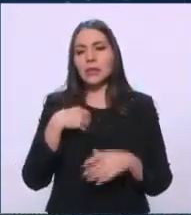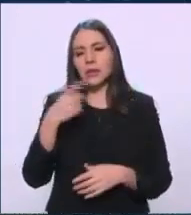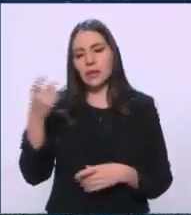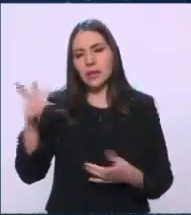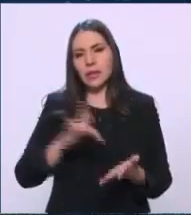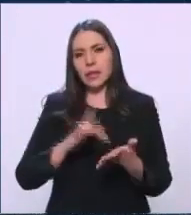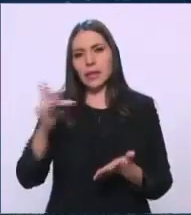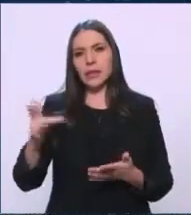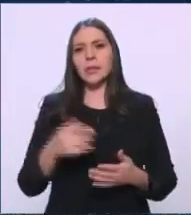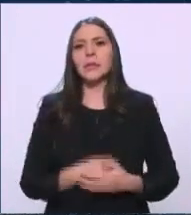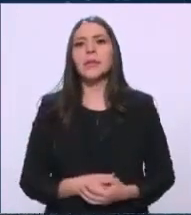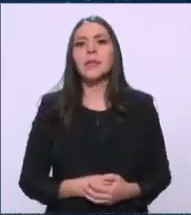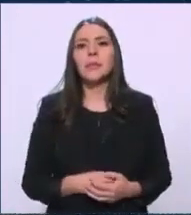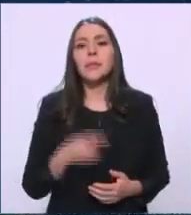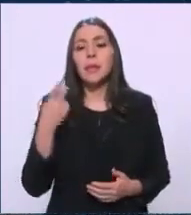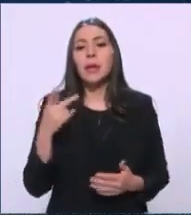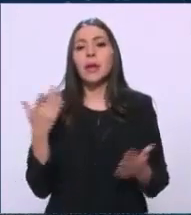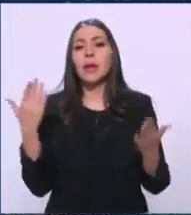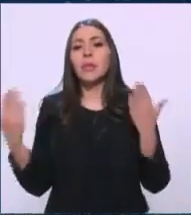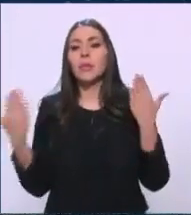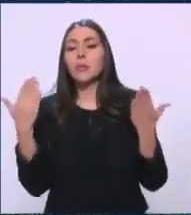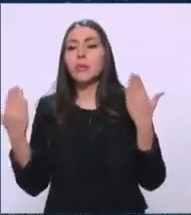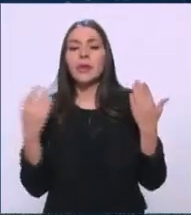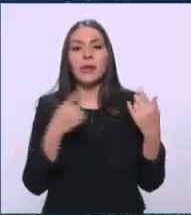estamos comparando peras con manzanas.